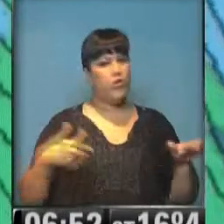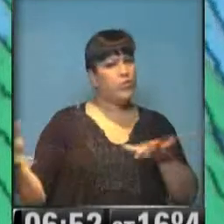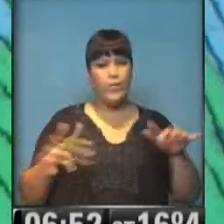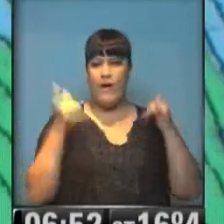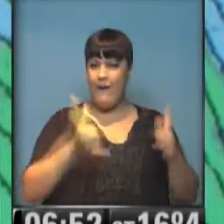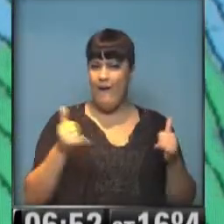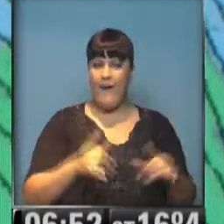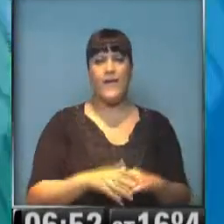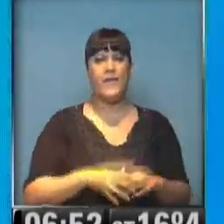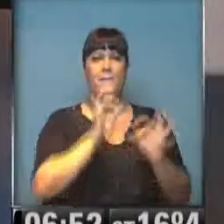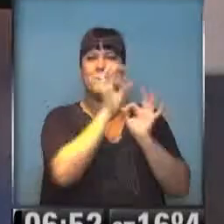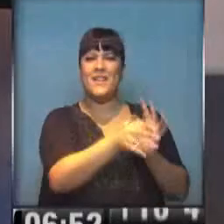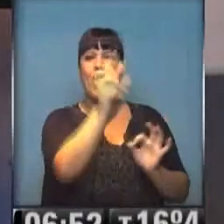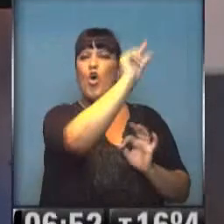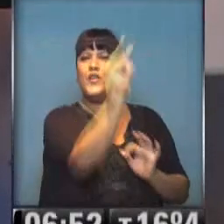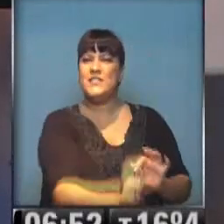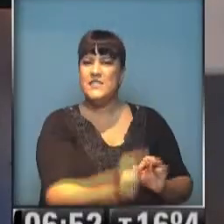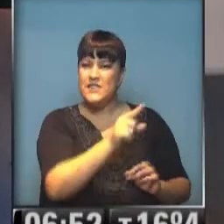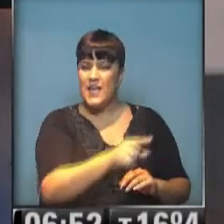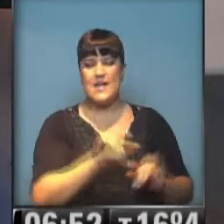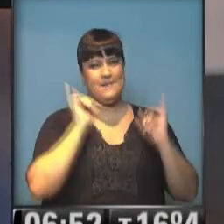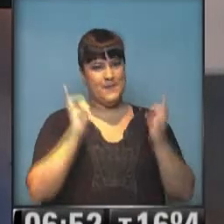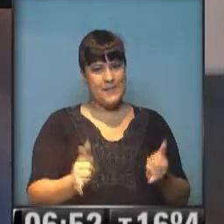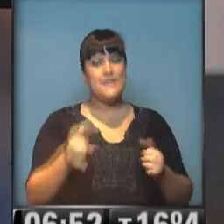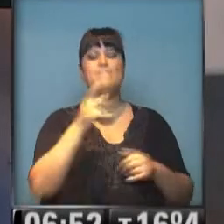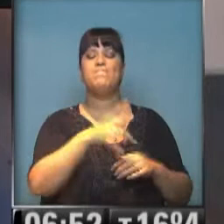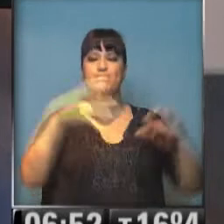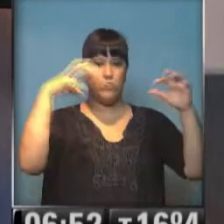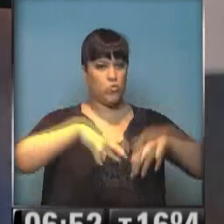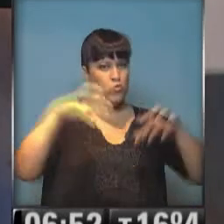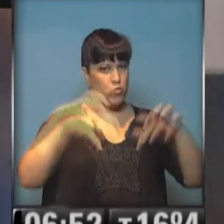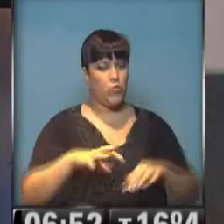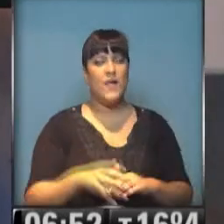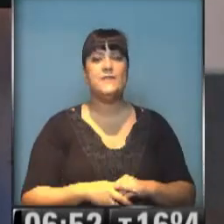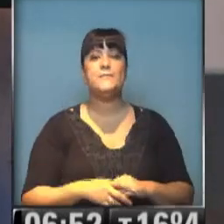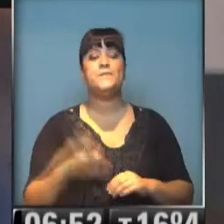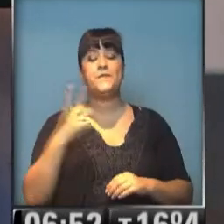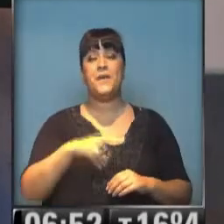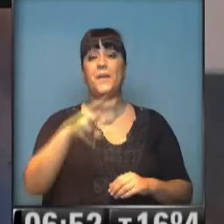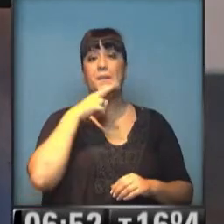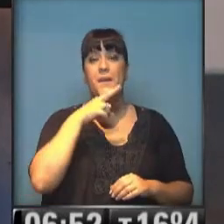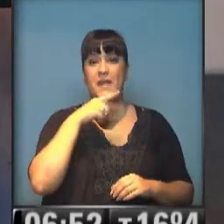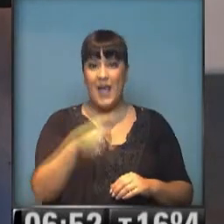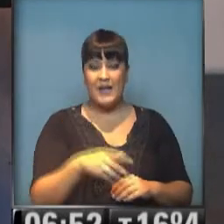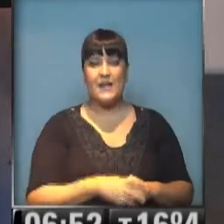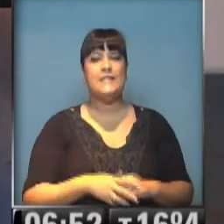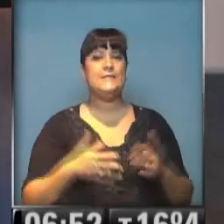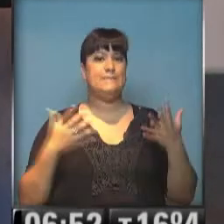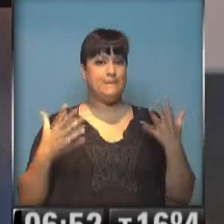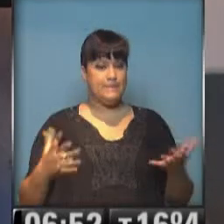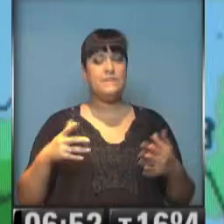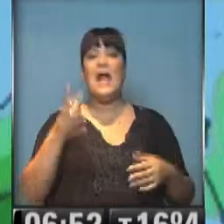Y pegadito a la cordillera, sí, algo de precipitación. Viernes, bueno,